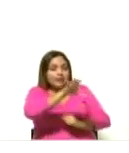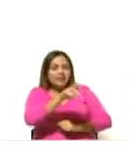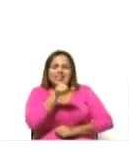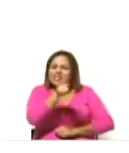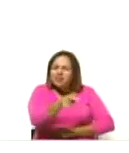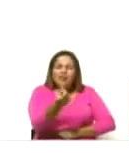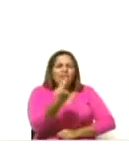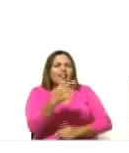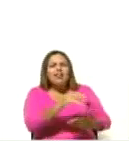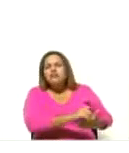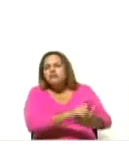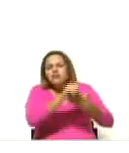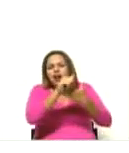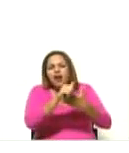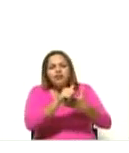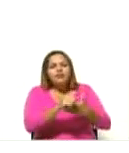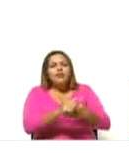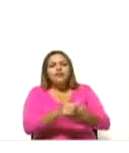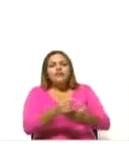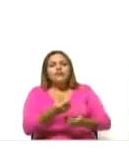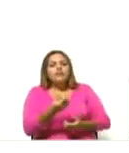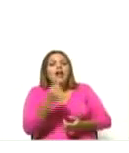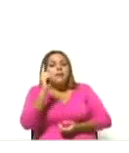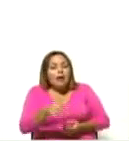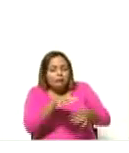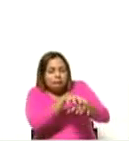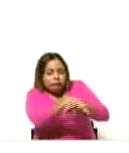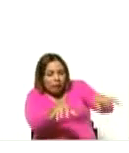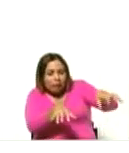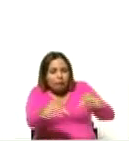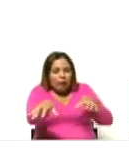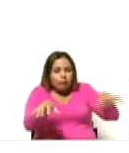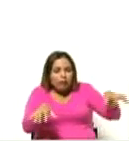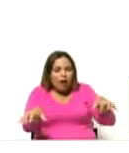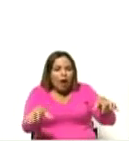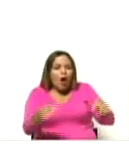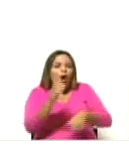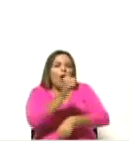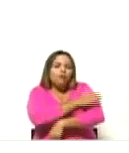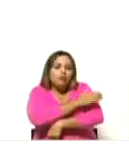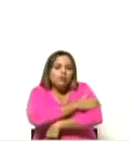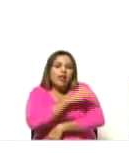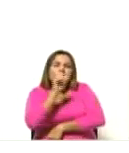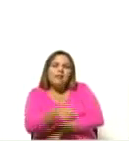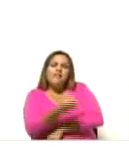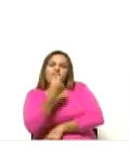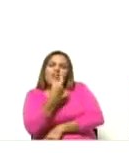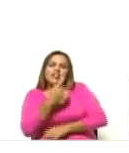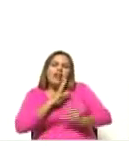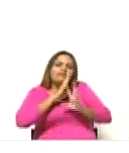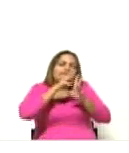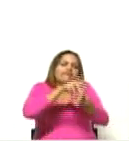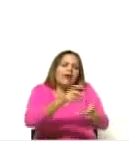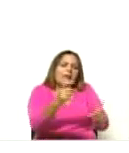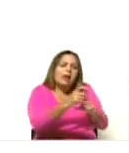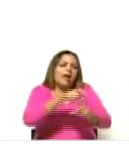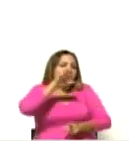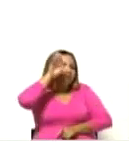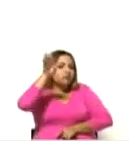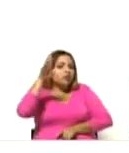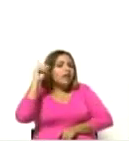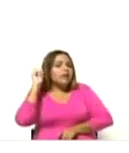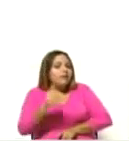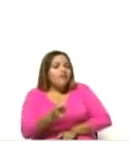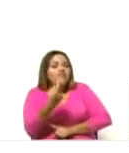falta de liderazgo, con la desintegración de la oposición, con la falta de un discurso prometedor, con la falta de un